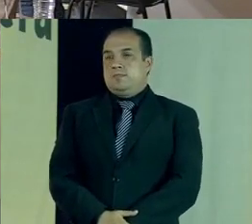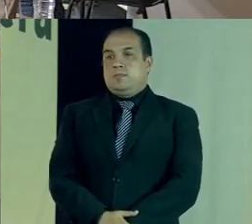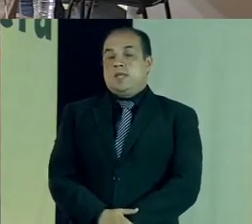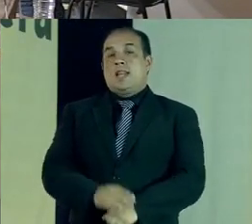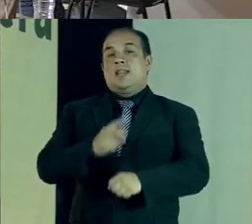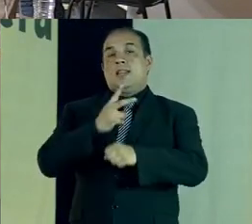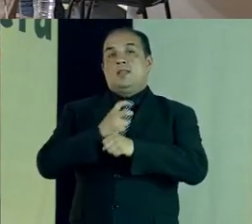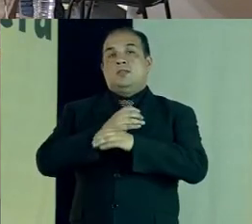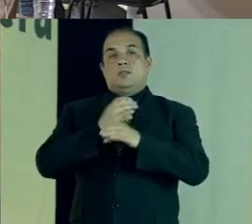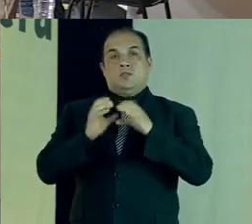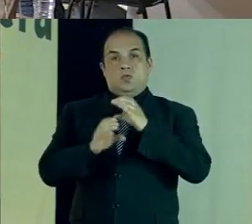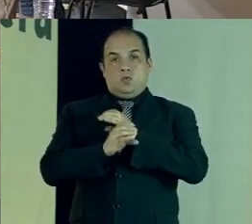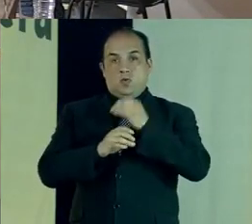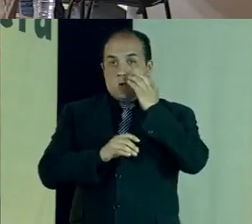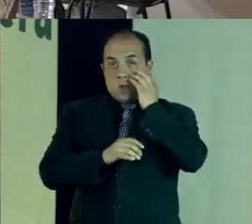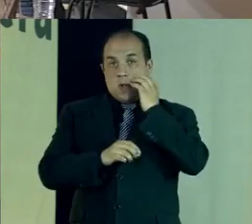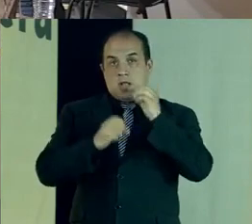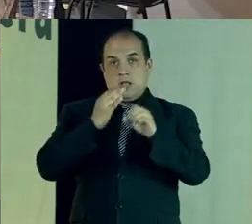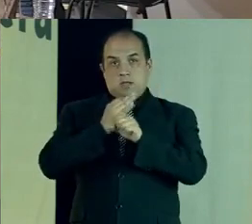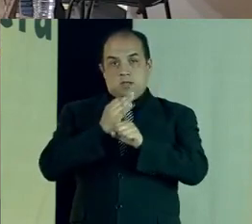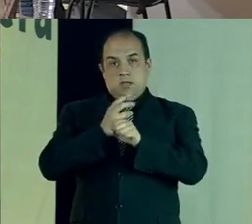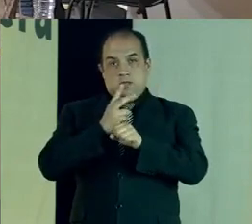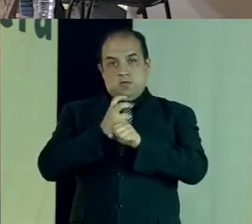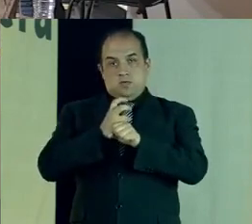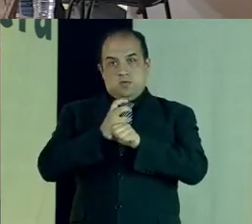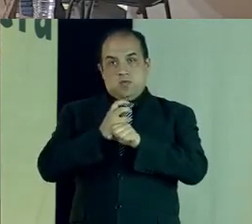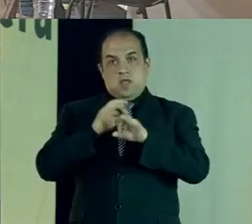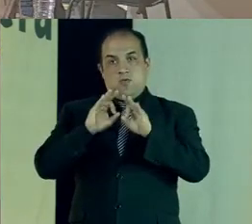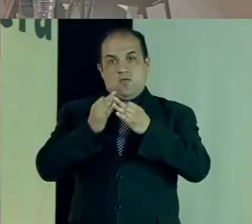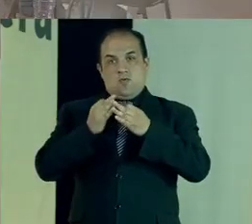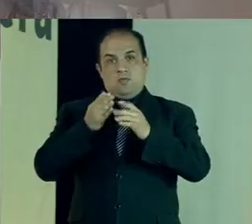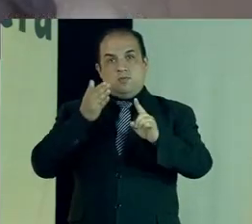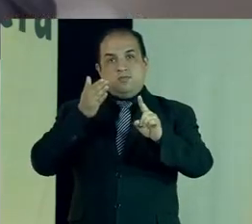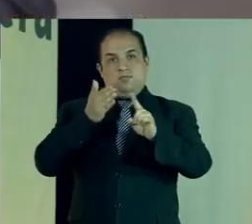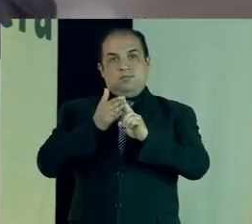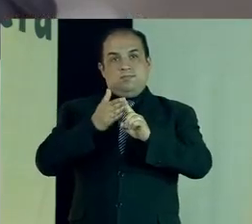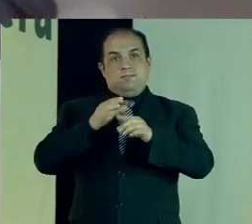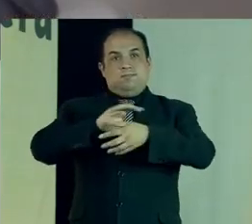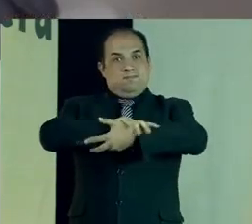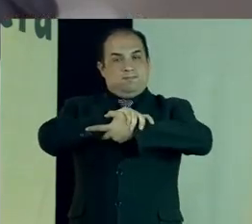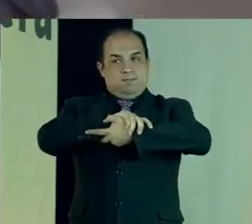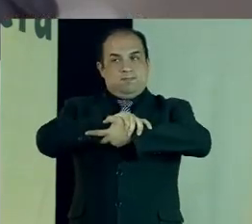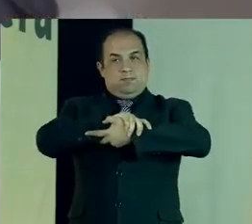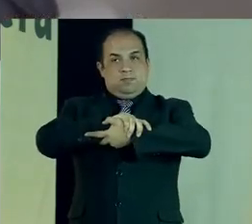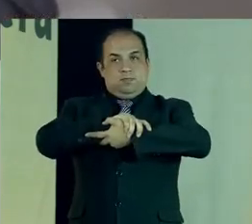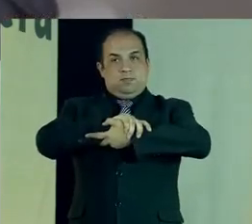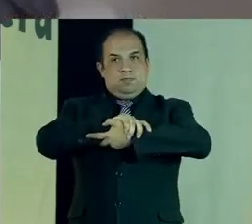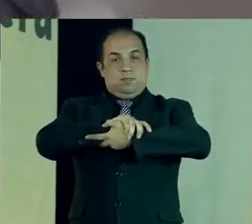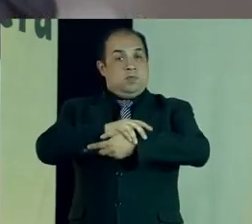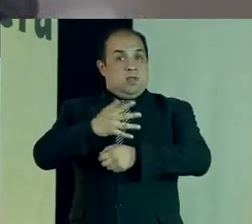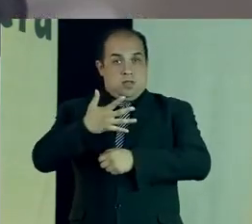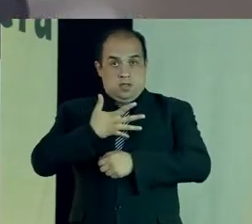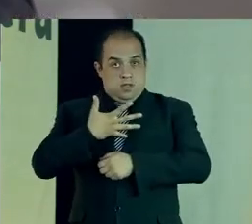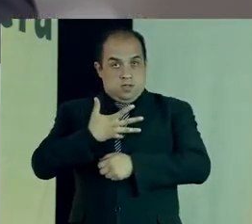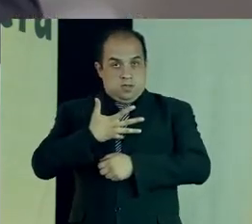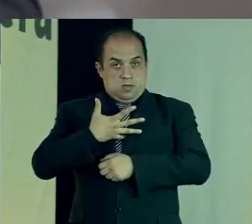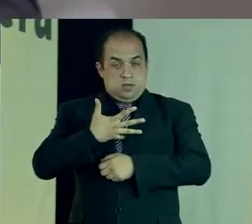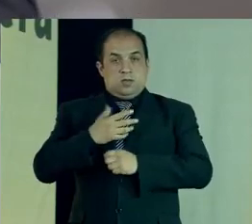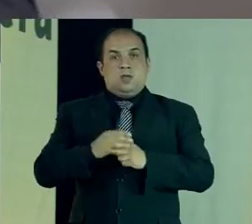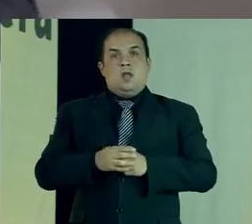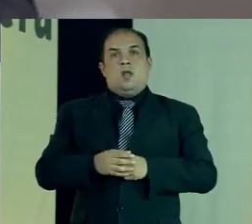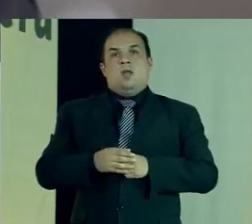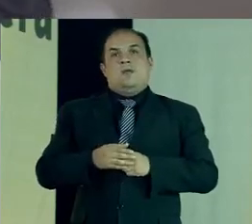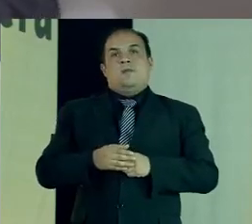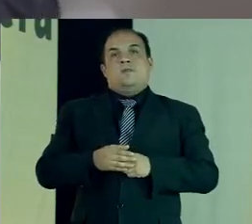la segunda cosa o la segunda dimensión o perspectiva de la solidaridad nos nos ha dado tantas señales